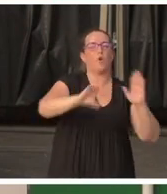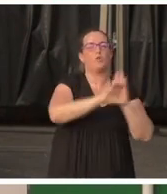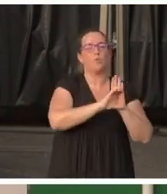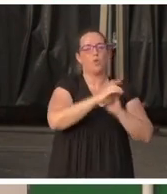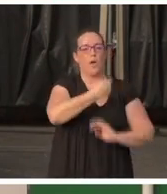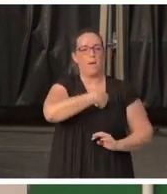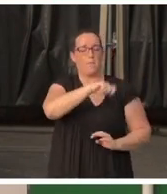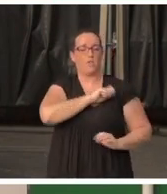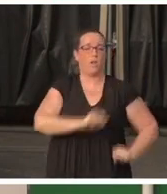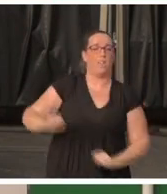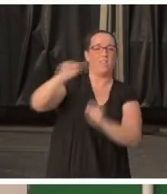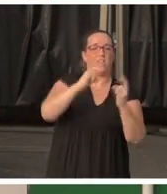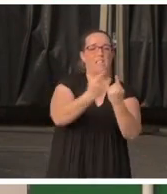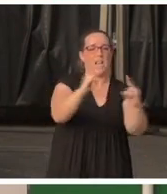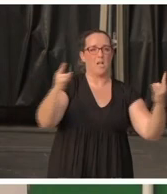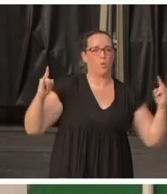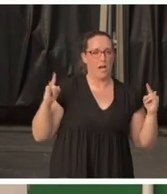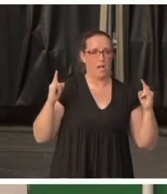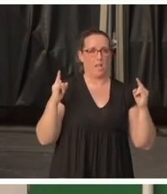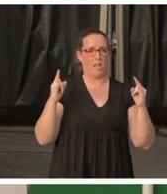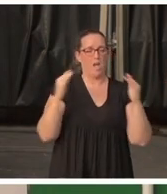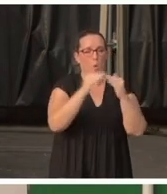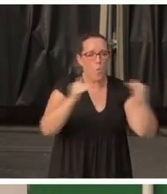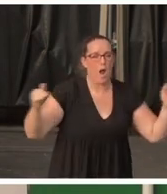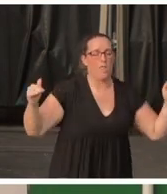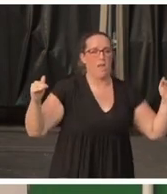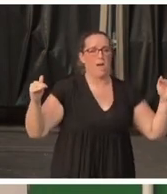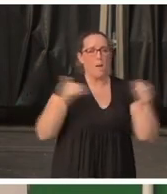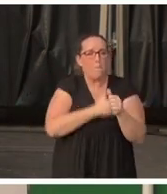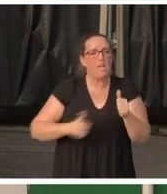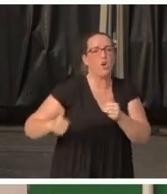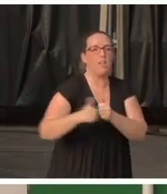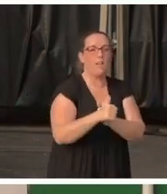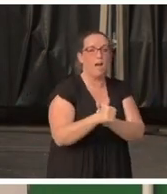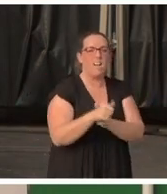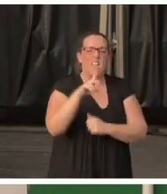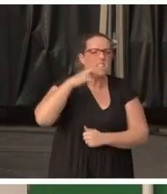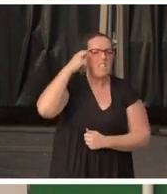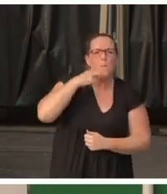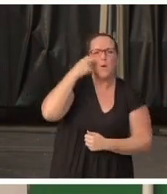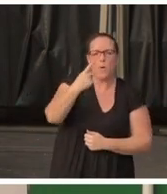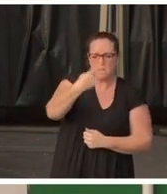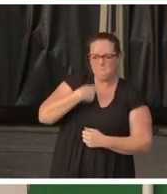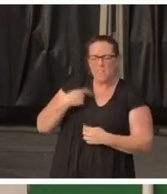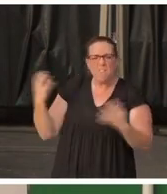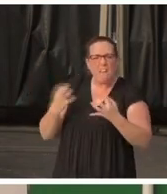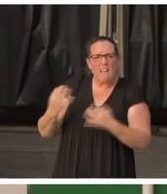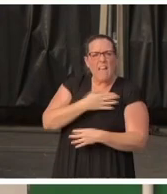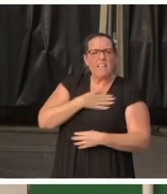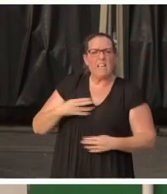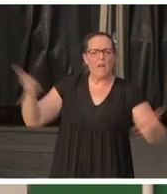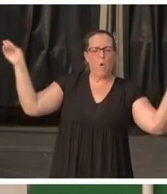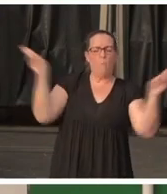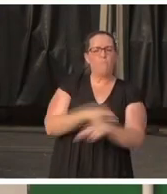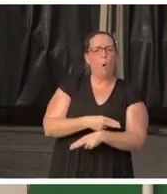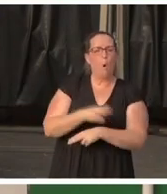valores de defensa del medio ambiente, de igualdad, de pluralidad, y tienen la desvergüenza de pretender censurar esos